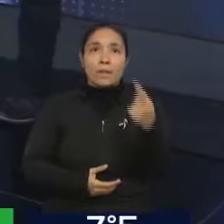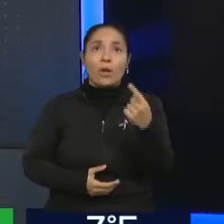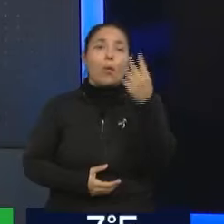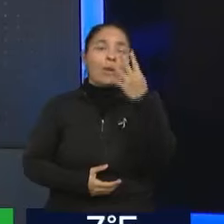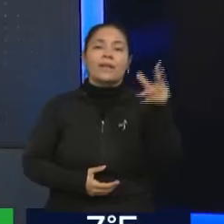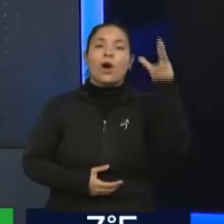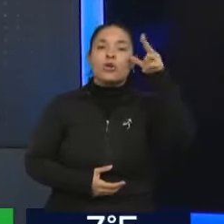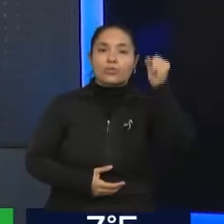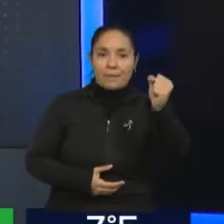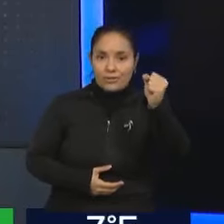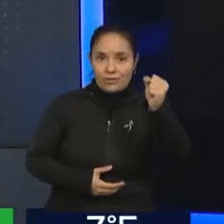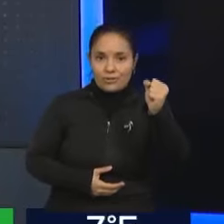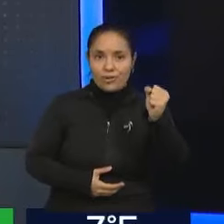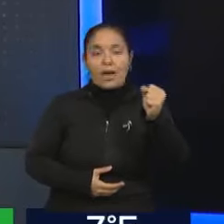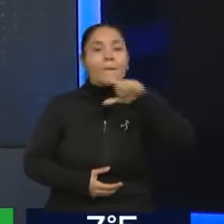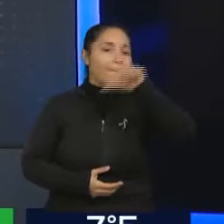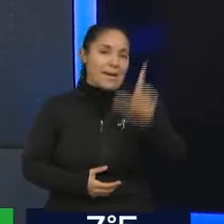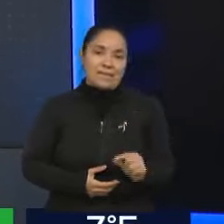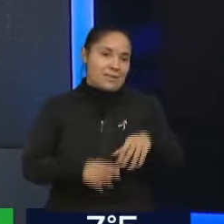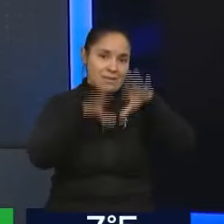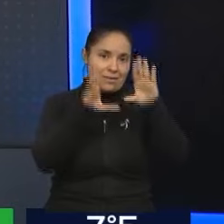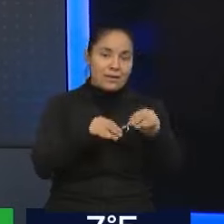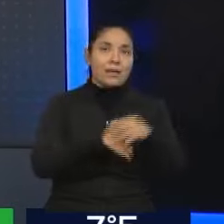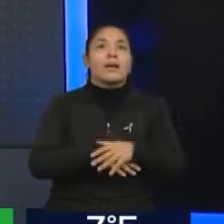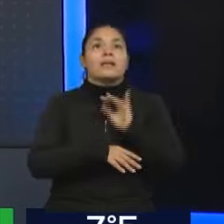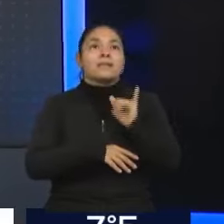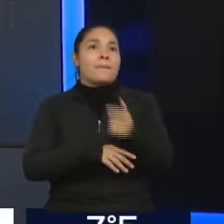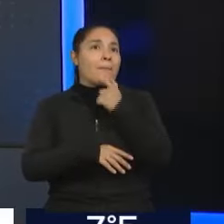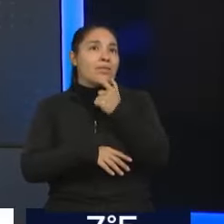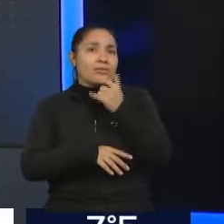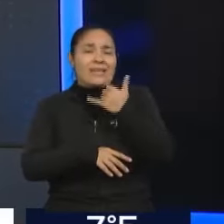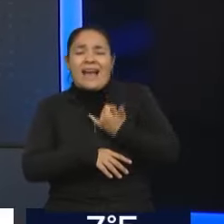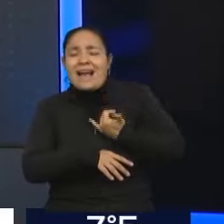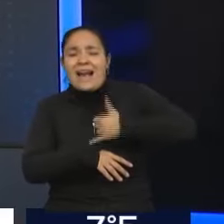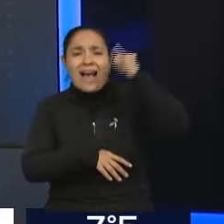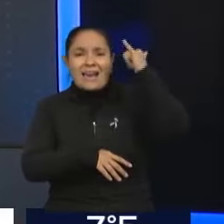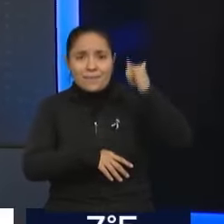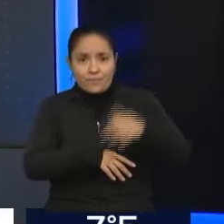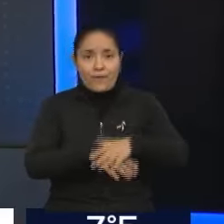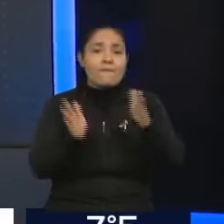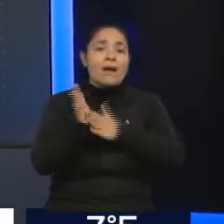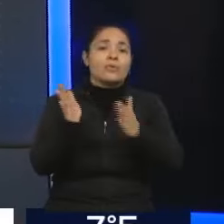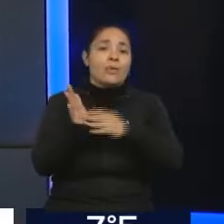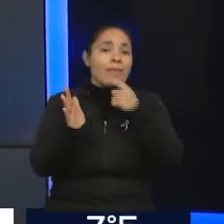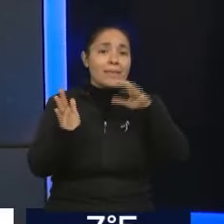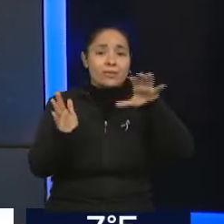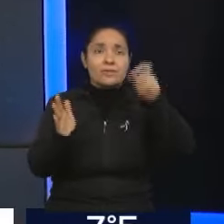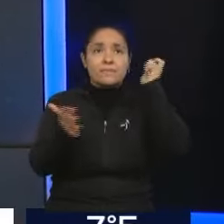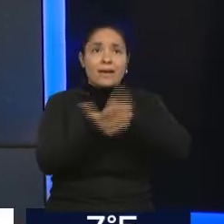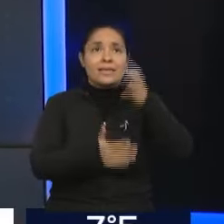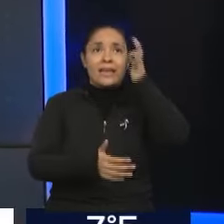18.048 pesos en el país. Acá sí es la más cara de todas, la mendocina. ¿Sí? Una factura promedio en Mendoza es de